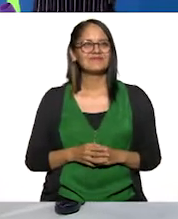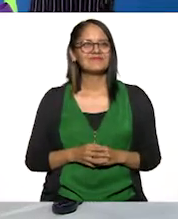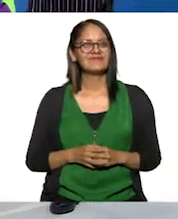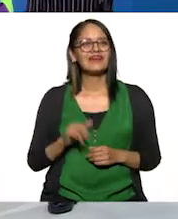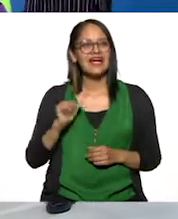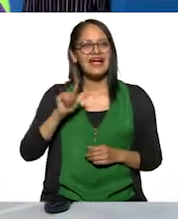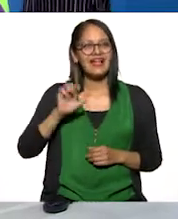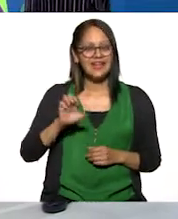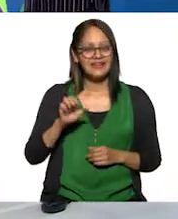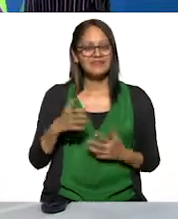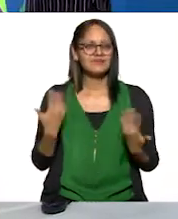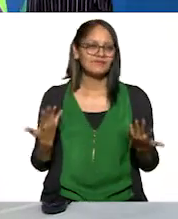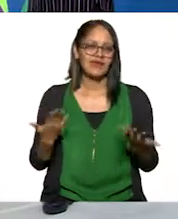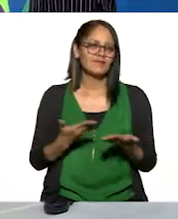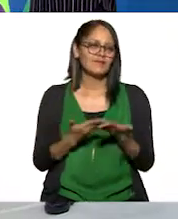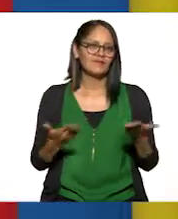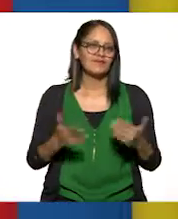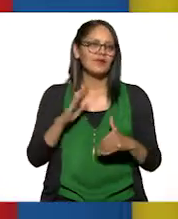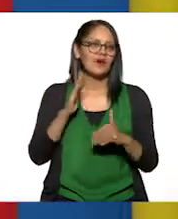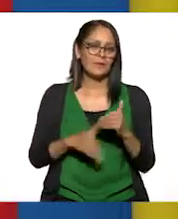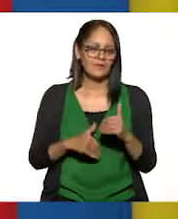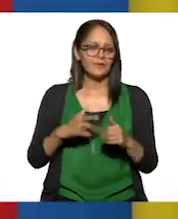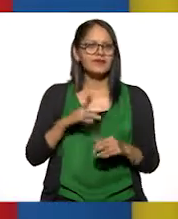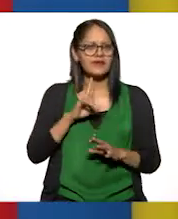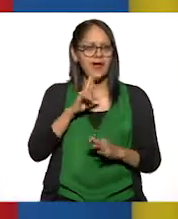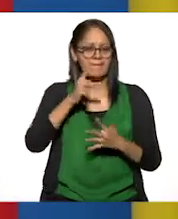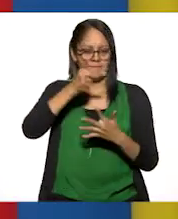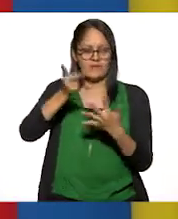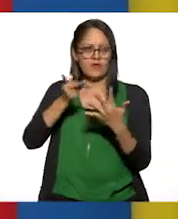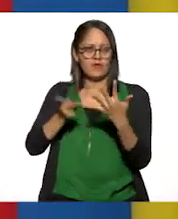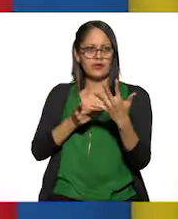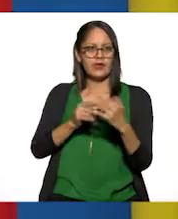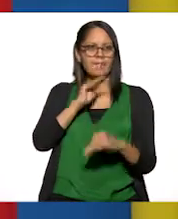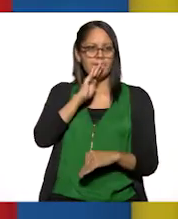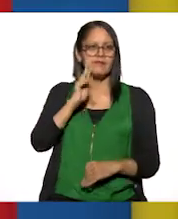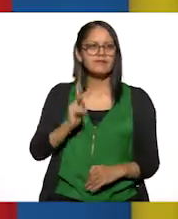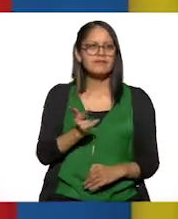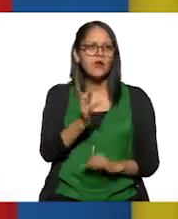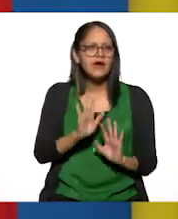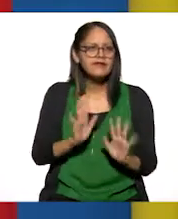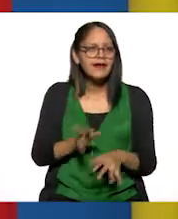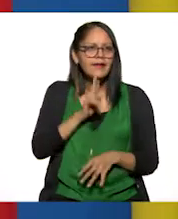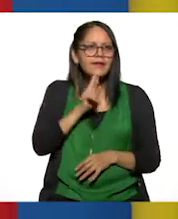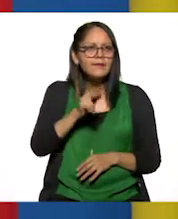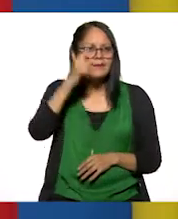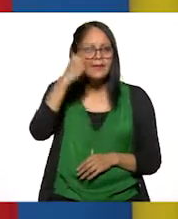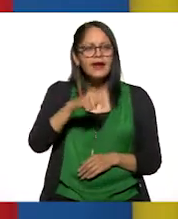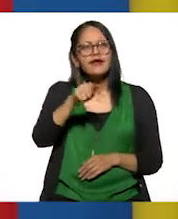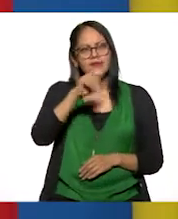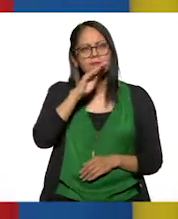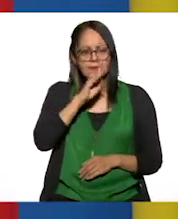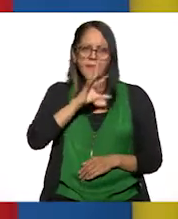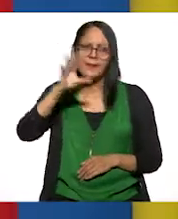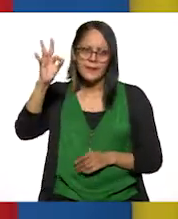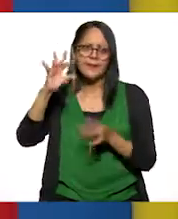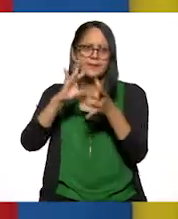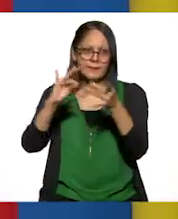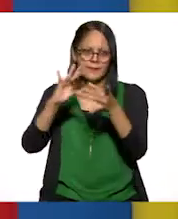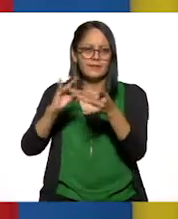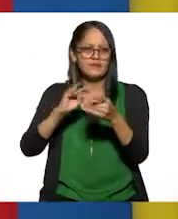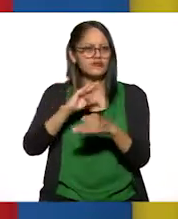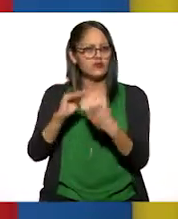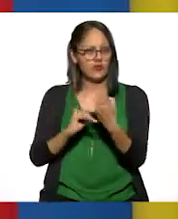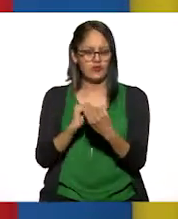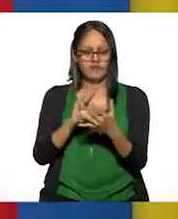¿eh? Ale, pues ahora sí ya tenemos contestadas todas las preguntas que te hizo tu mamá para que puedas contarle todo